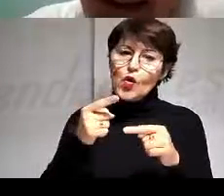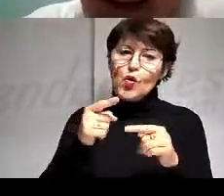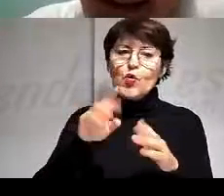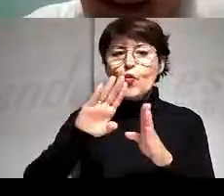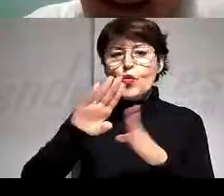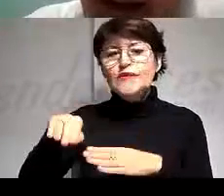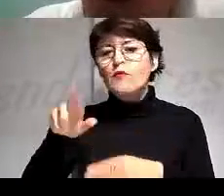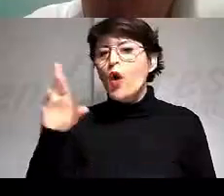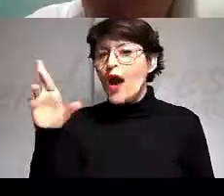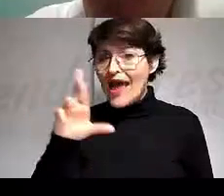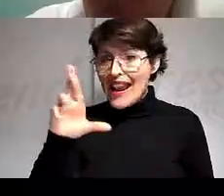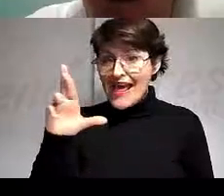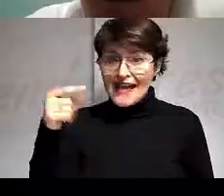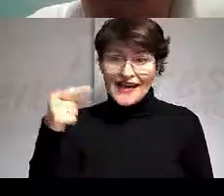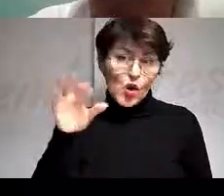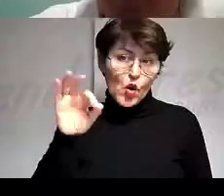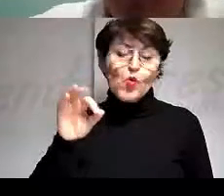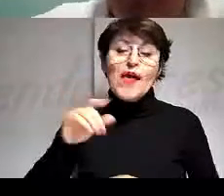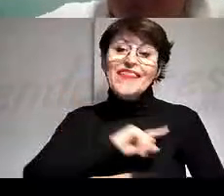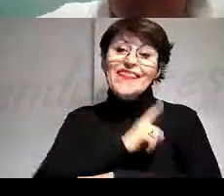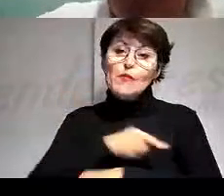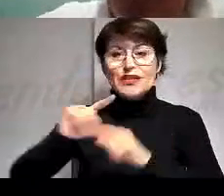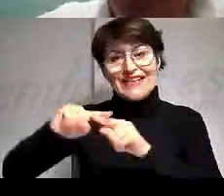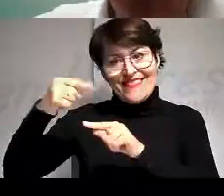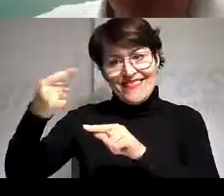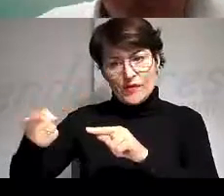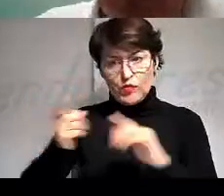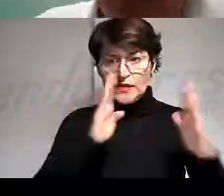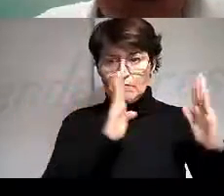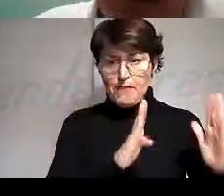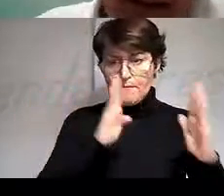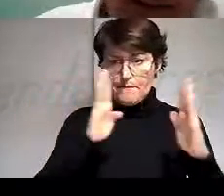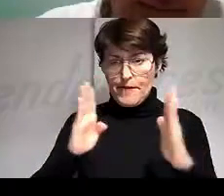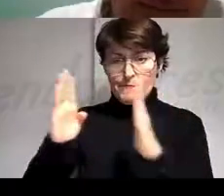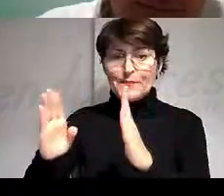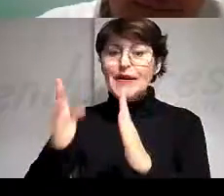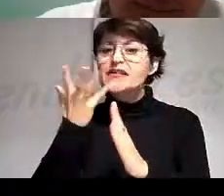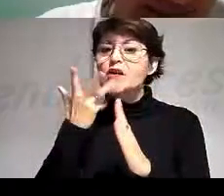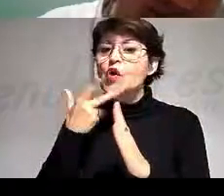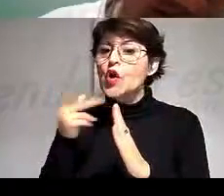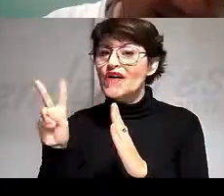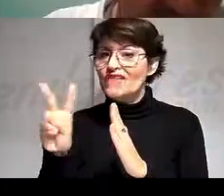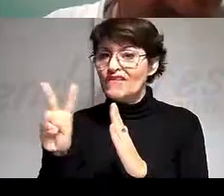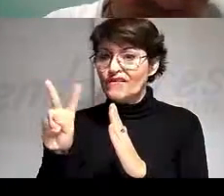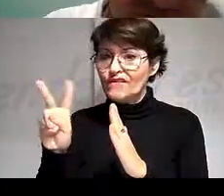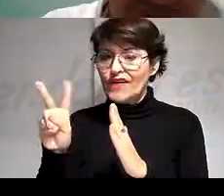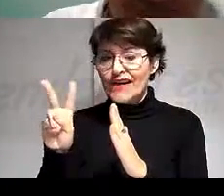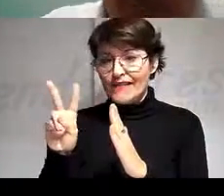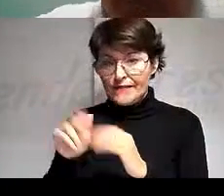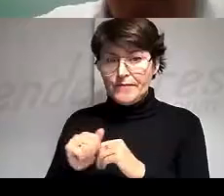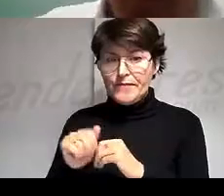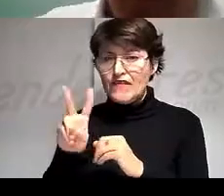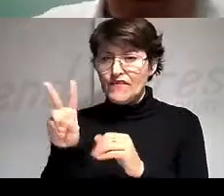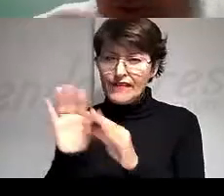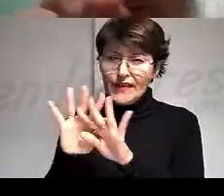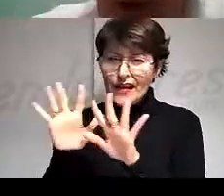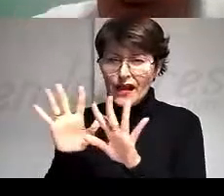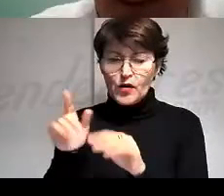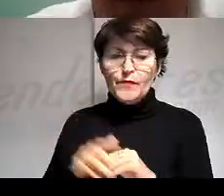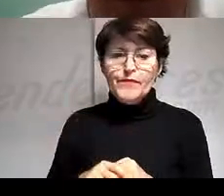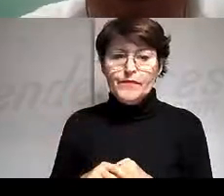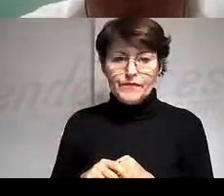el LRGO después del ejercicio. Veréis, lo conoceréis por el verde pistacho,